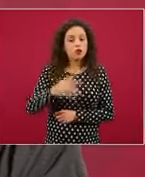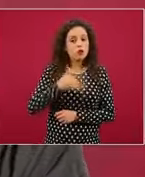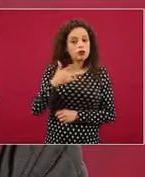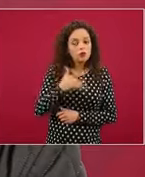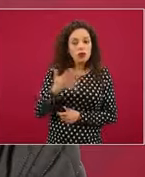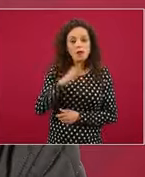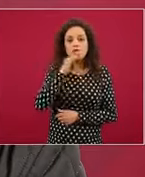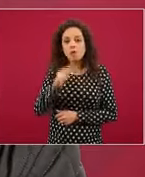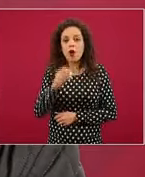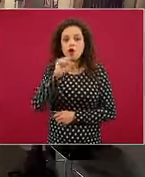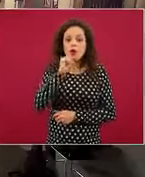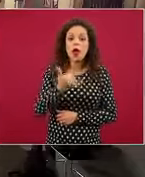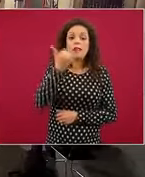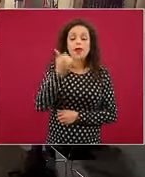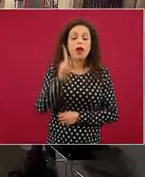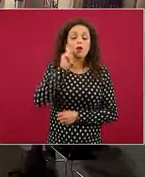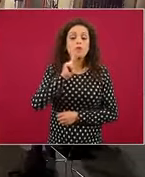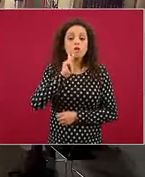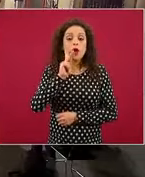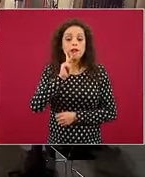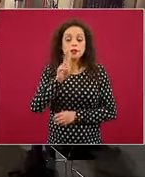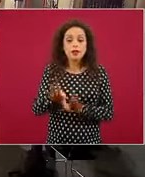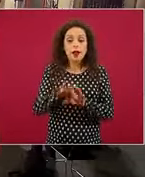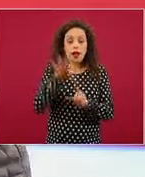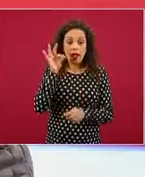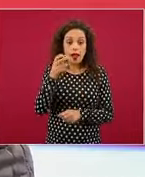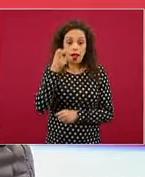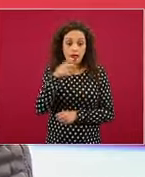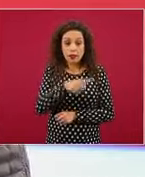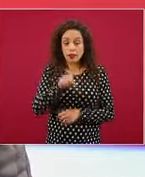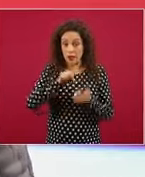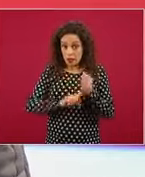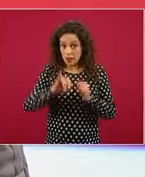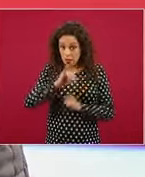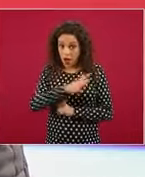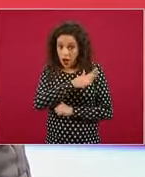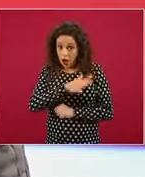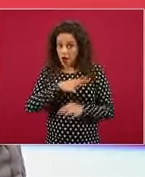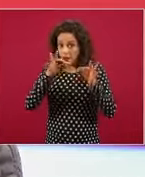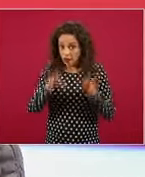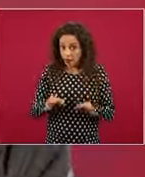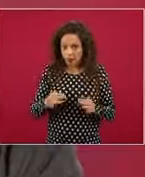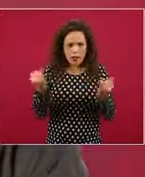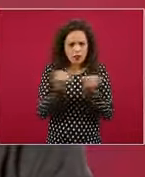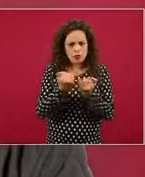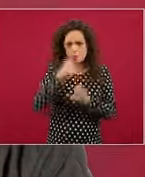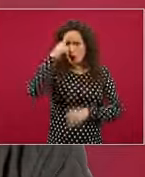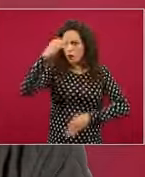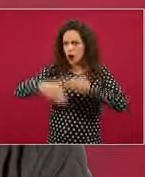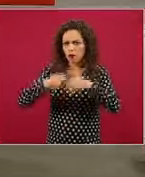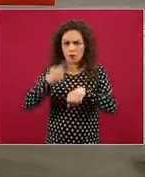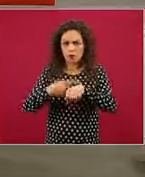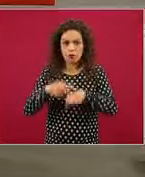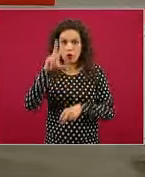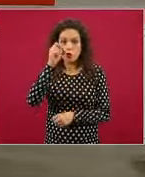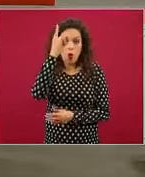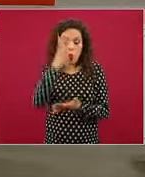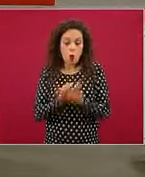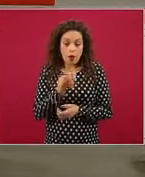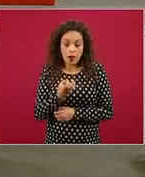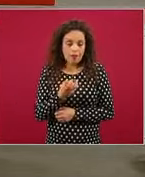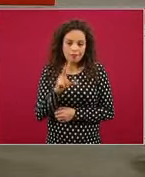de la toma de muestra. Pero eso depende de la calidad de la atención médica, igual para todas las enfermedades, ¿eh? No solo para esta.